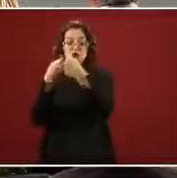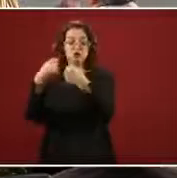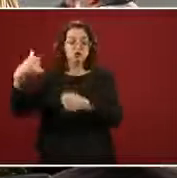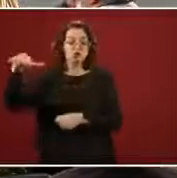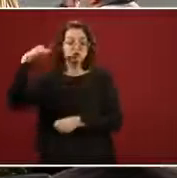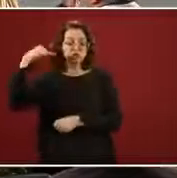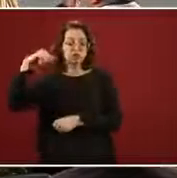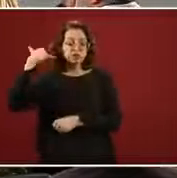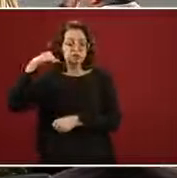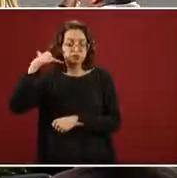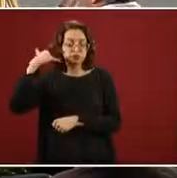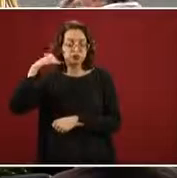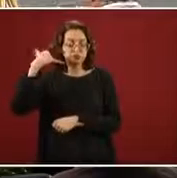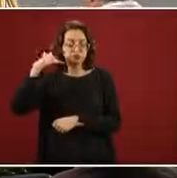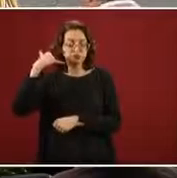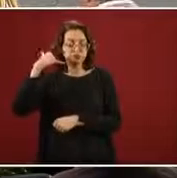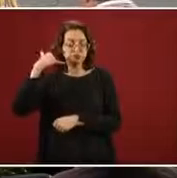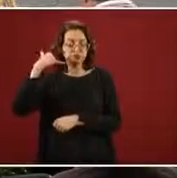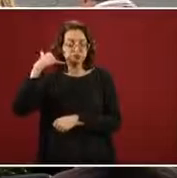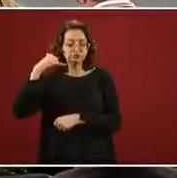Yucatán.